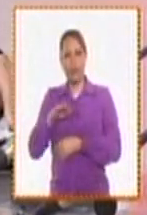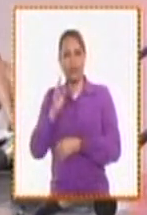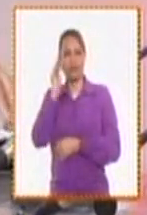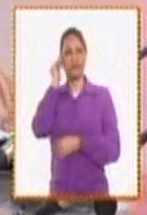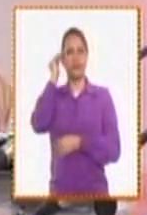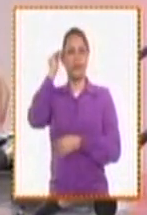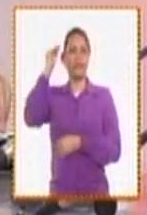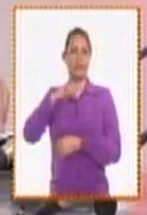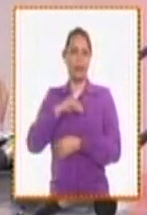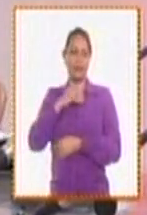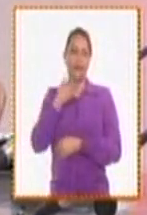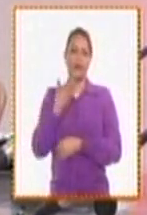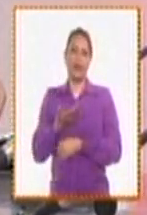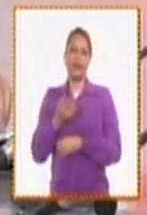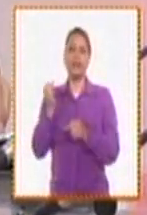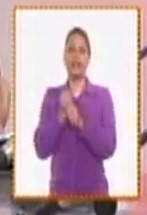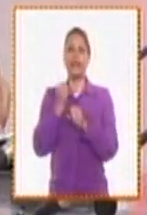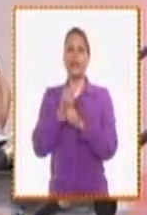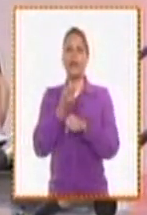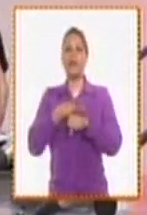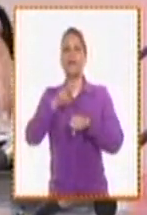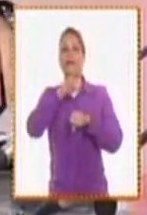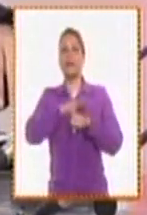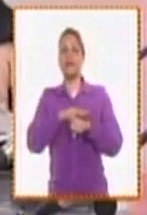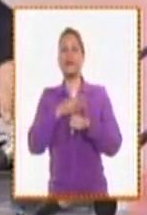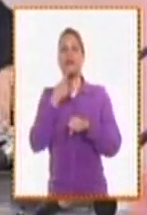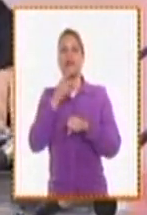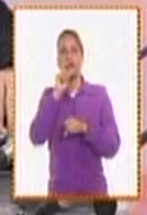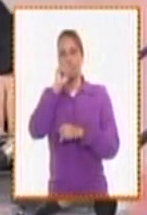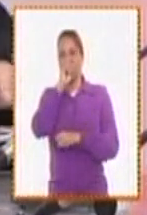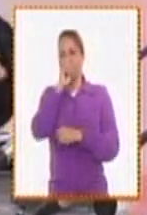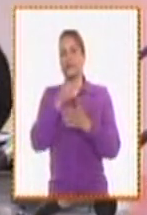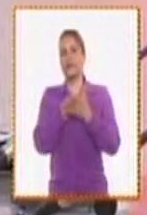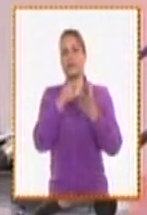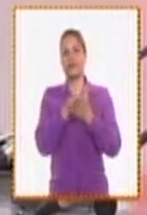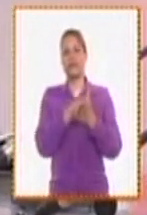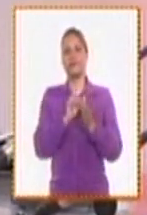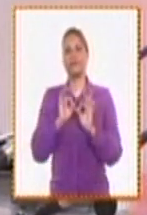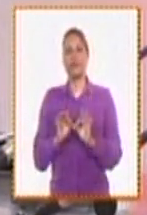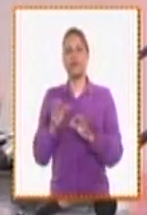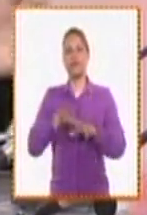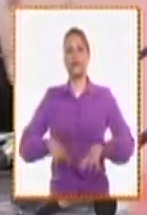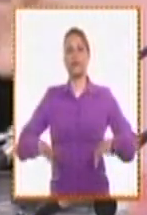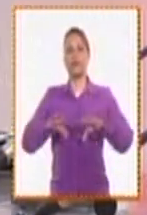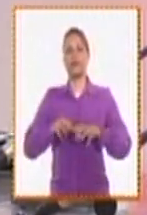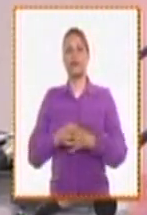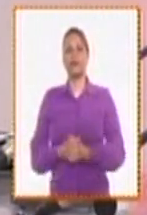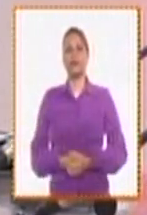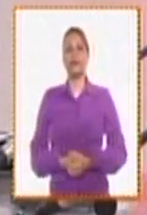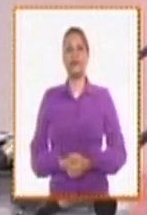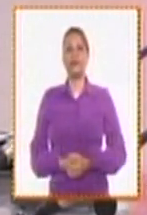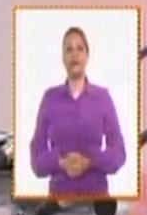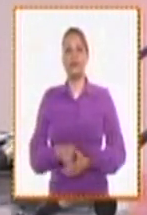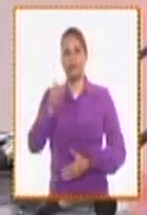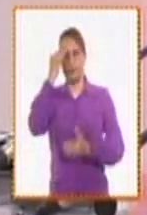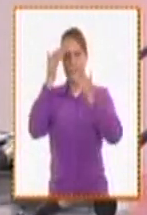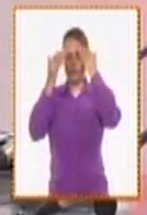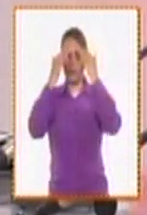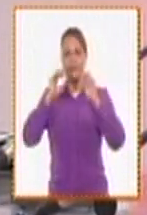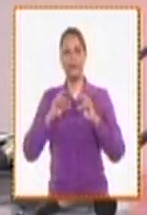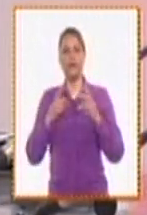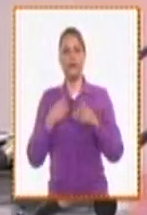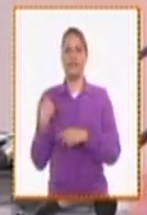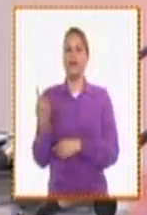sigamos en esa labor de educación imprescindible para enfrentar este grave fenómeno. Gracias a ustedes por estar con